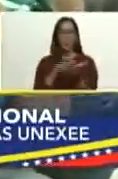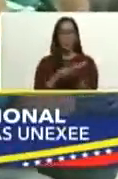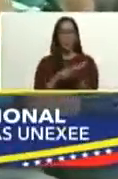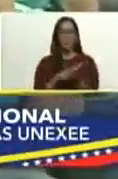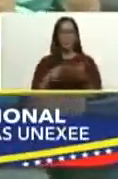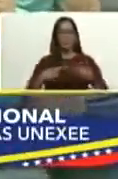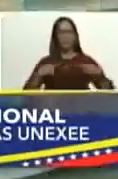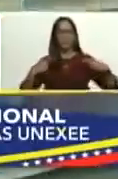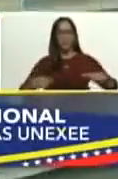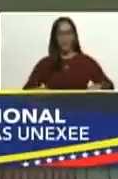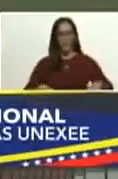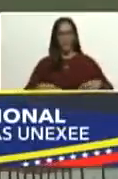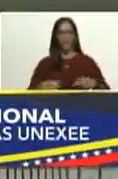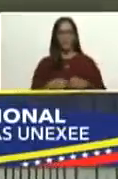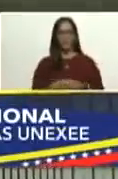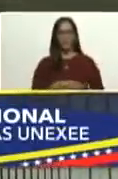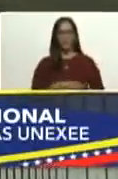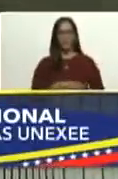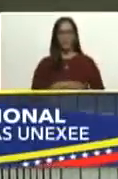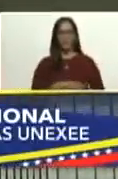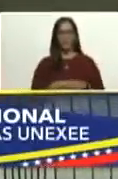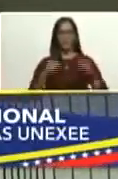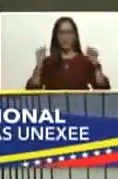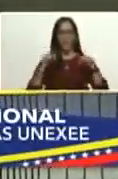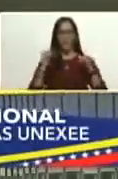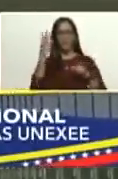recursos y la creación de esta maravillosa